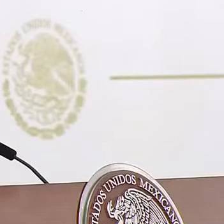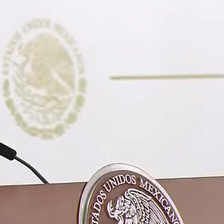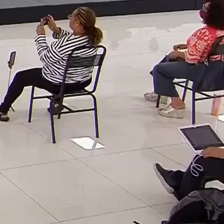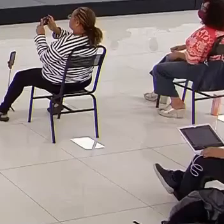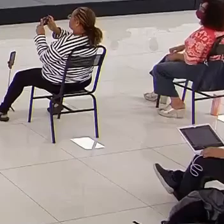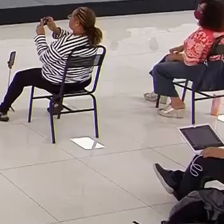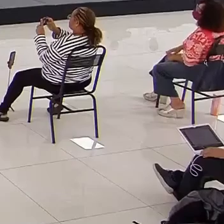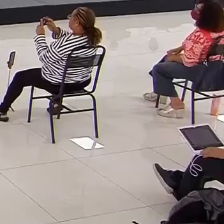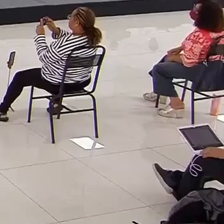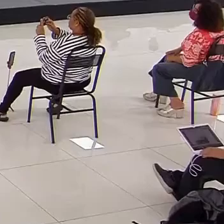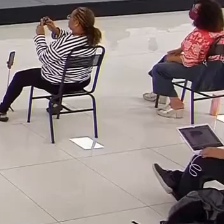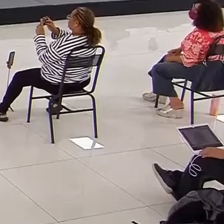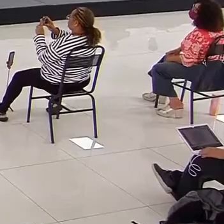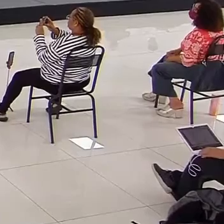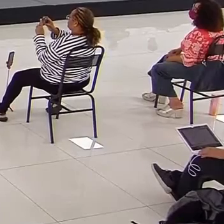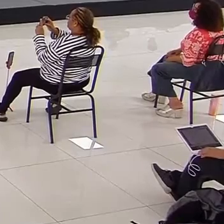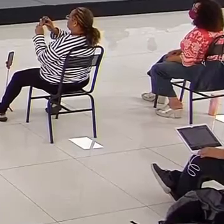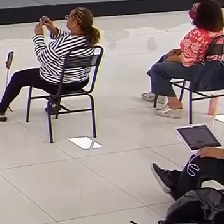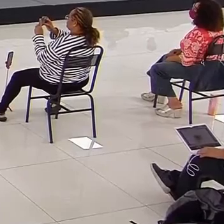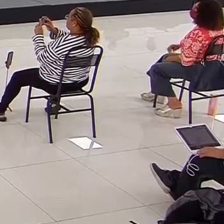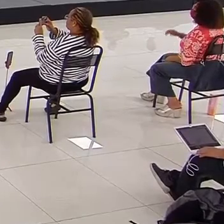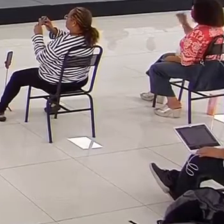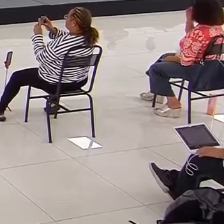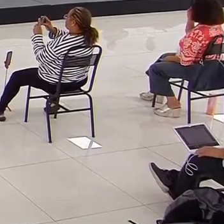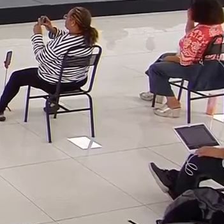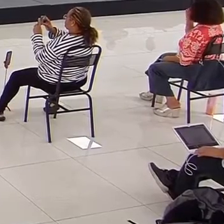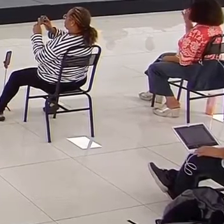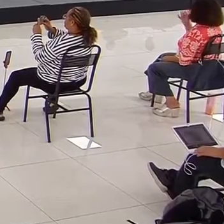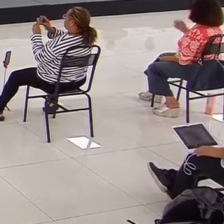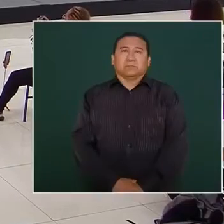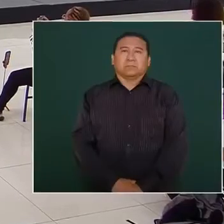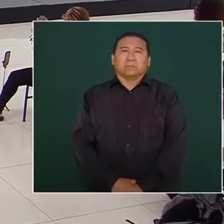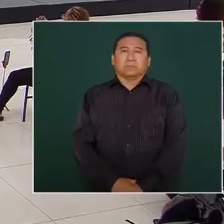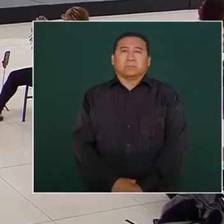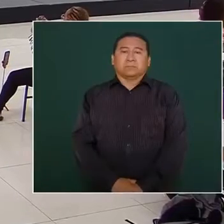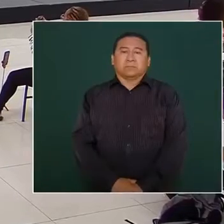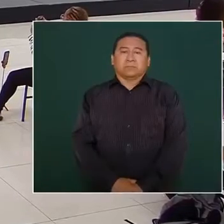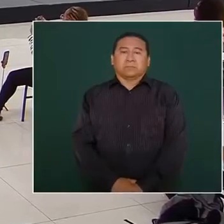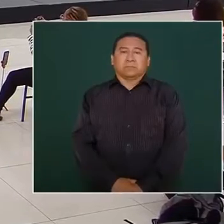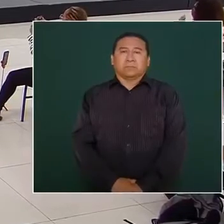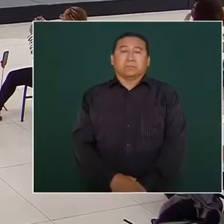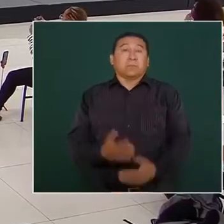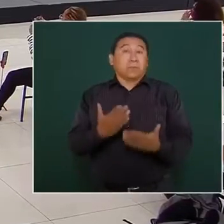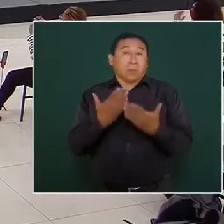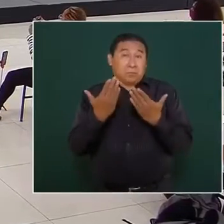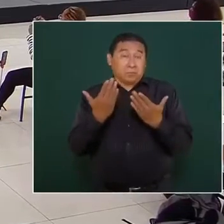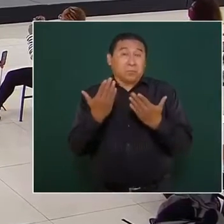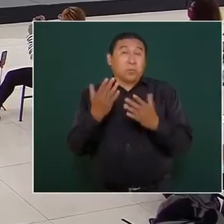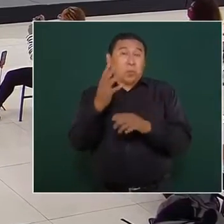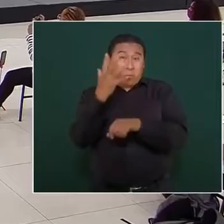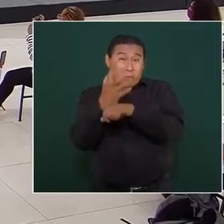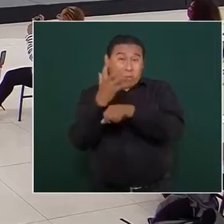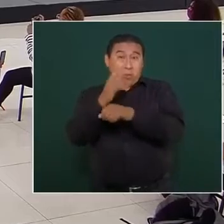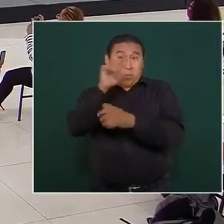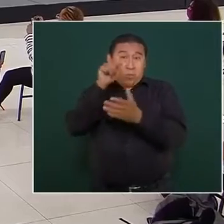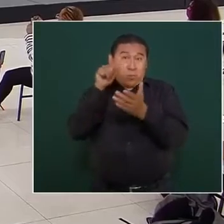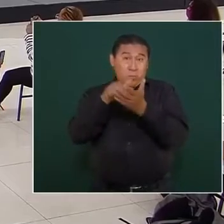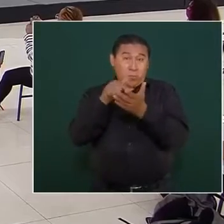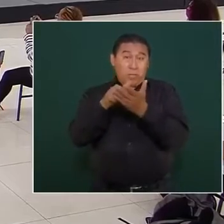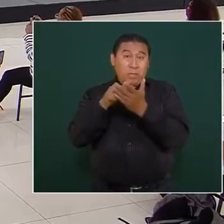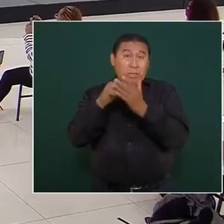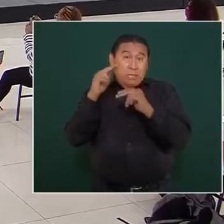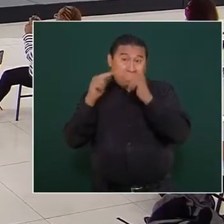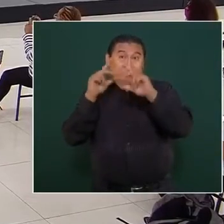21 de estos delitos, una tendencia hacia la baja y un quinto lugar a